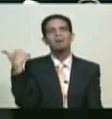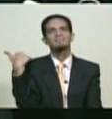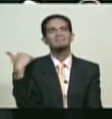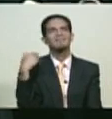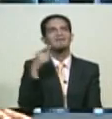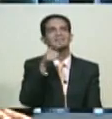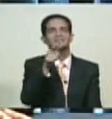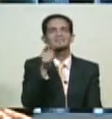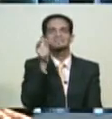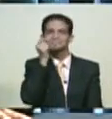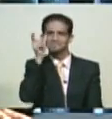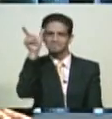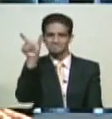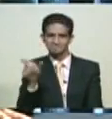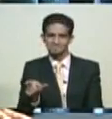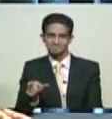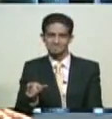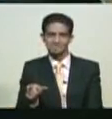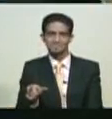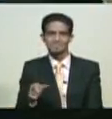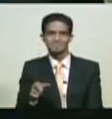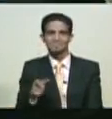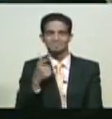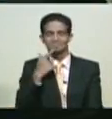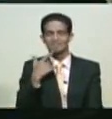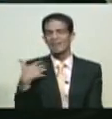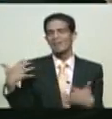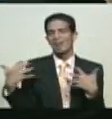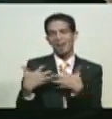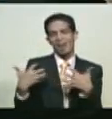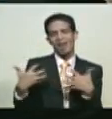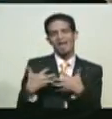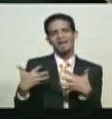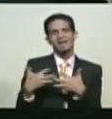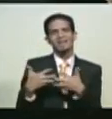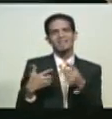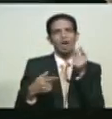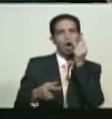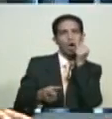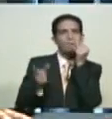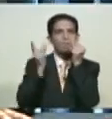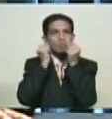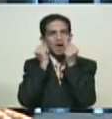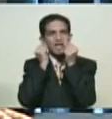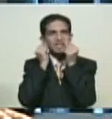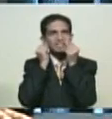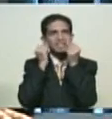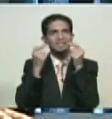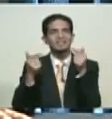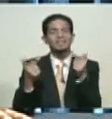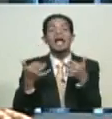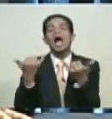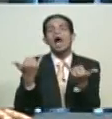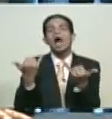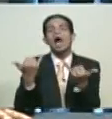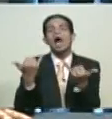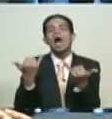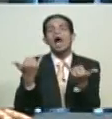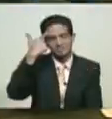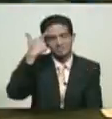guerra de los sexos ahora el base un nuevo programa que se llama la guerra de los sexos que es distinto